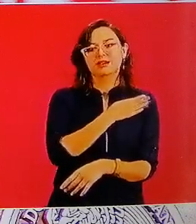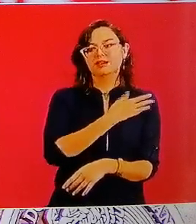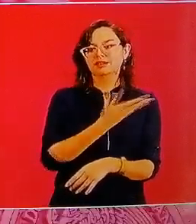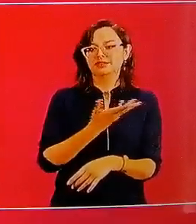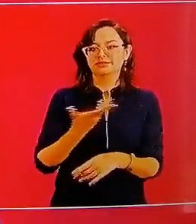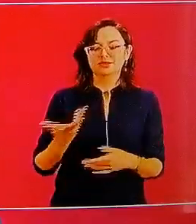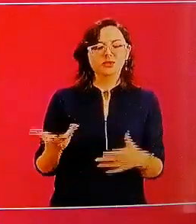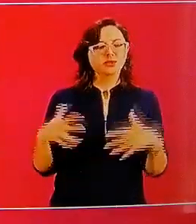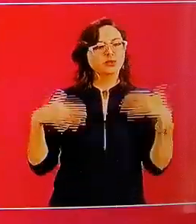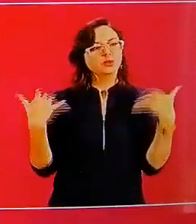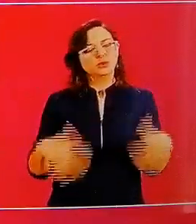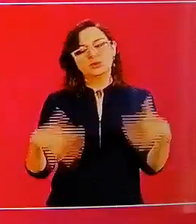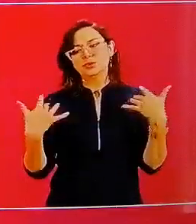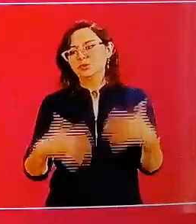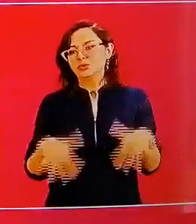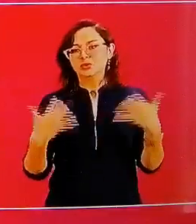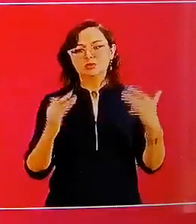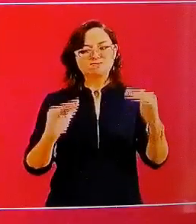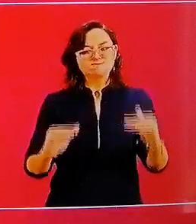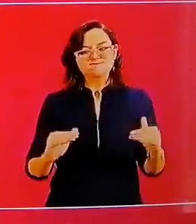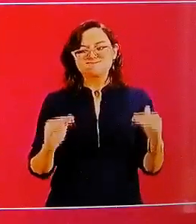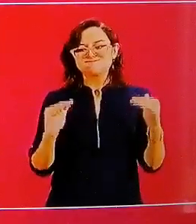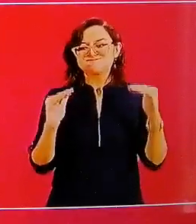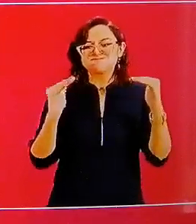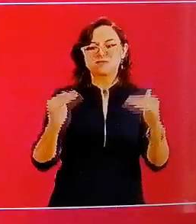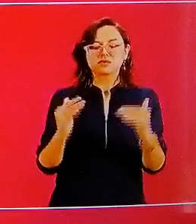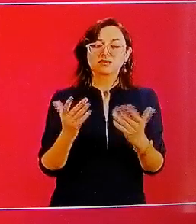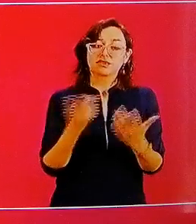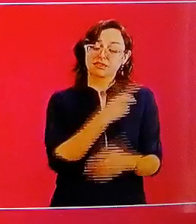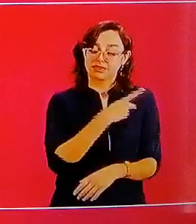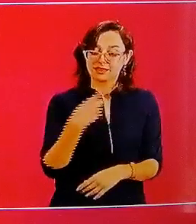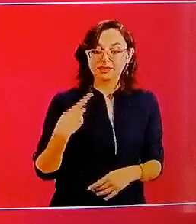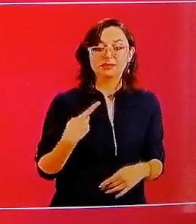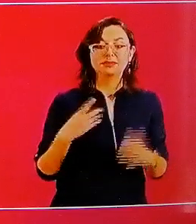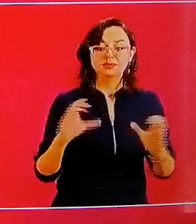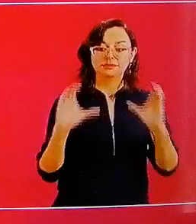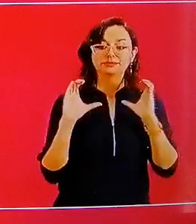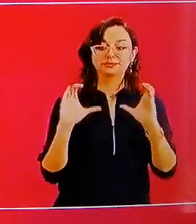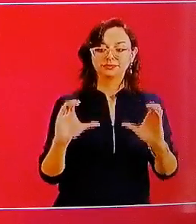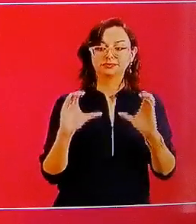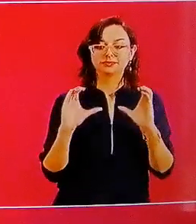sublime, extraordinario. Entonces, cuidar a todos.